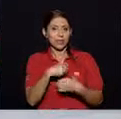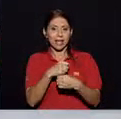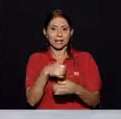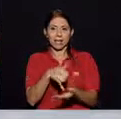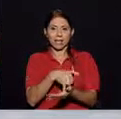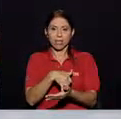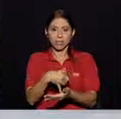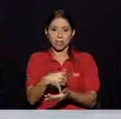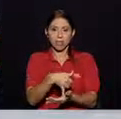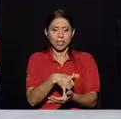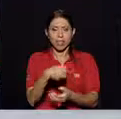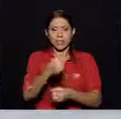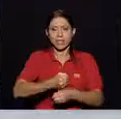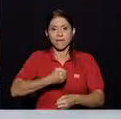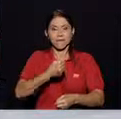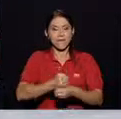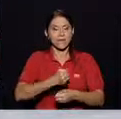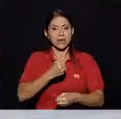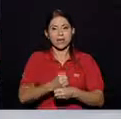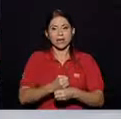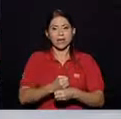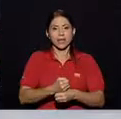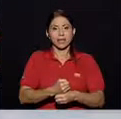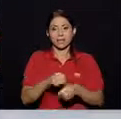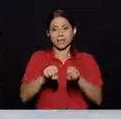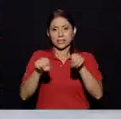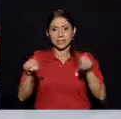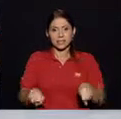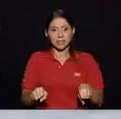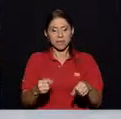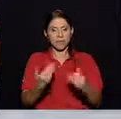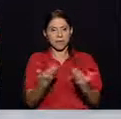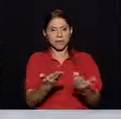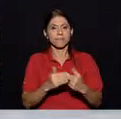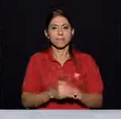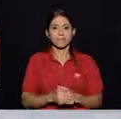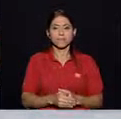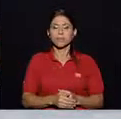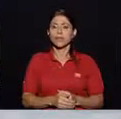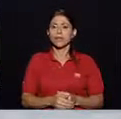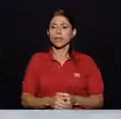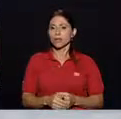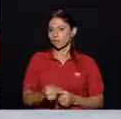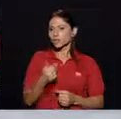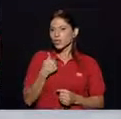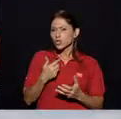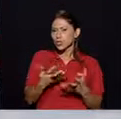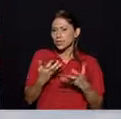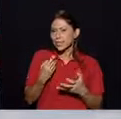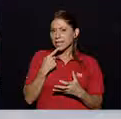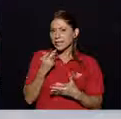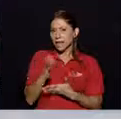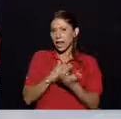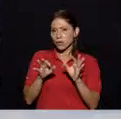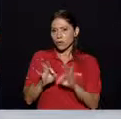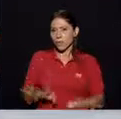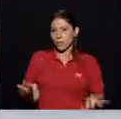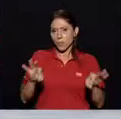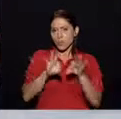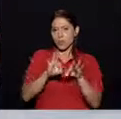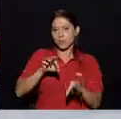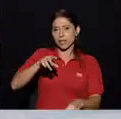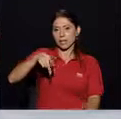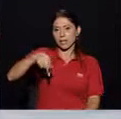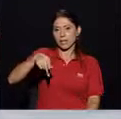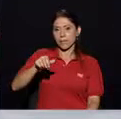y niñas o adolescentes, sobre lo que se necesita formarlos para su futura vida en familia,